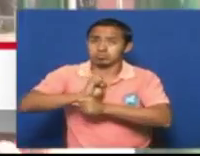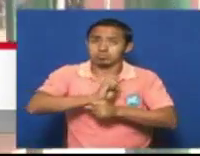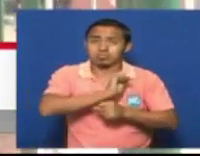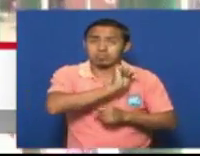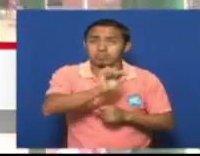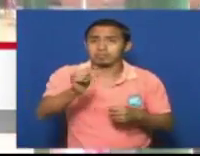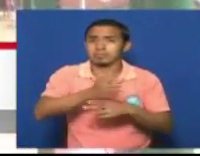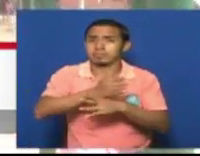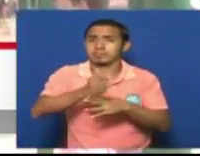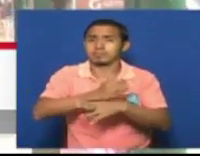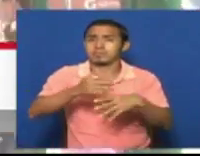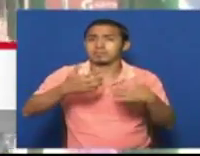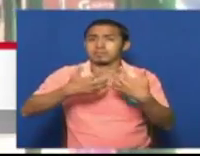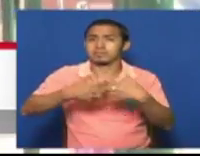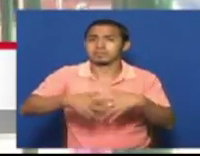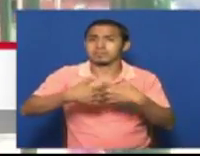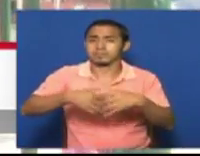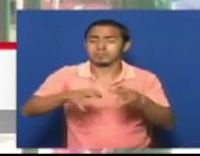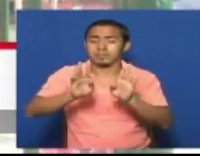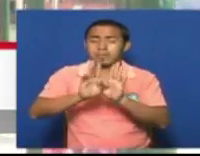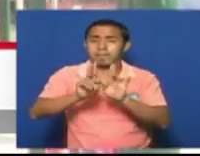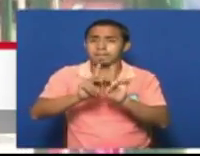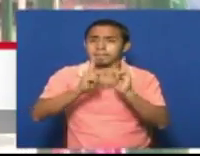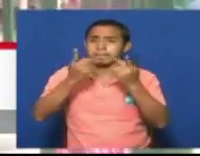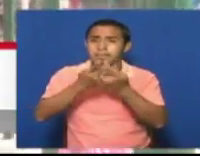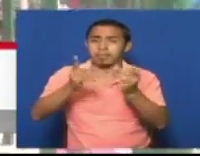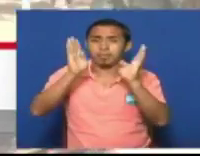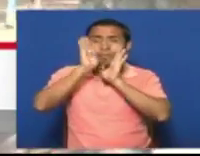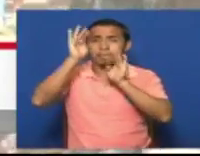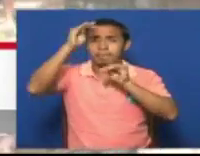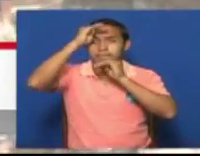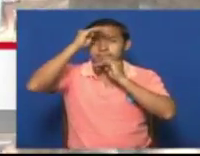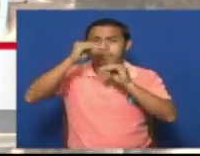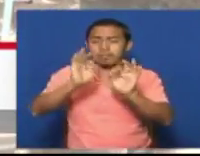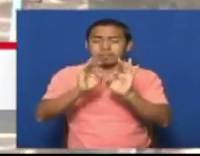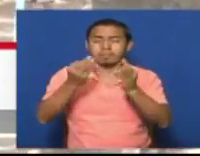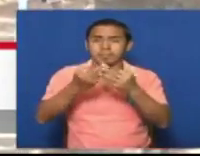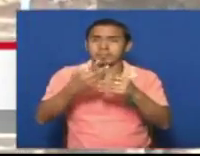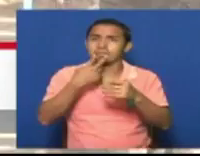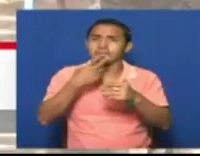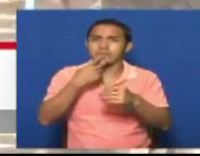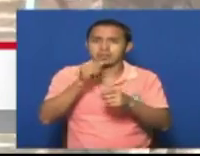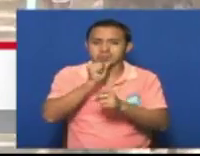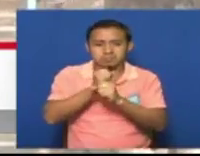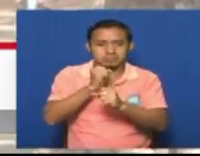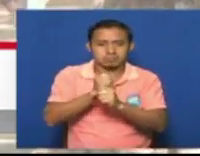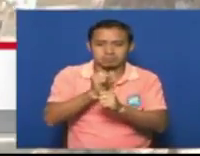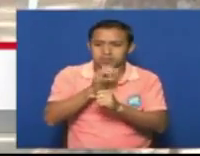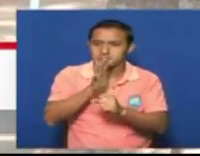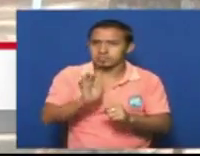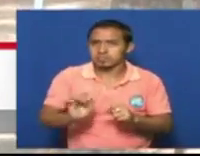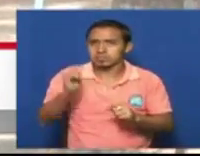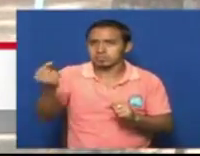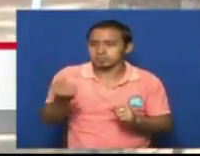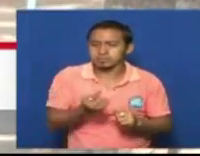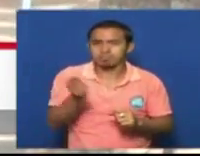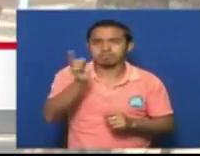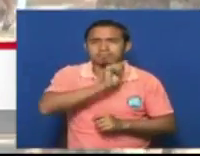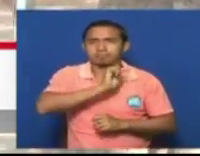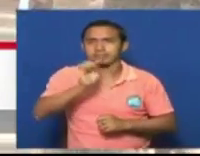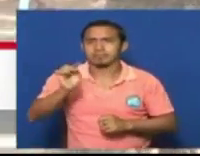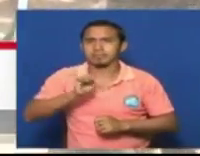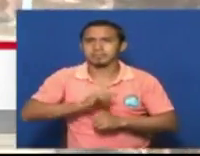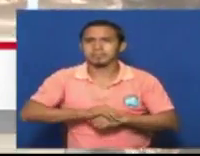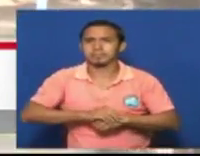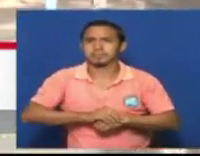las empresas públicas privadas familiares no contraten mano de obra infantil y hemos avanzado de